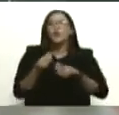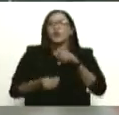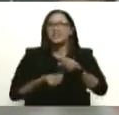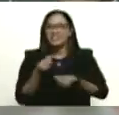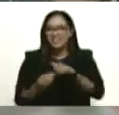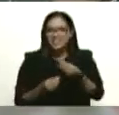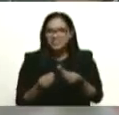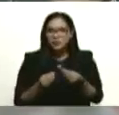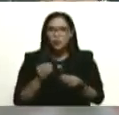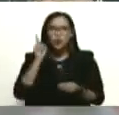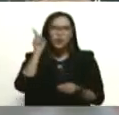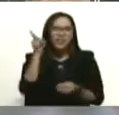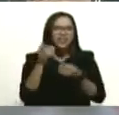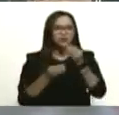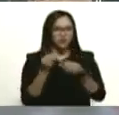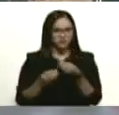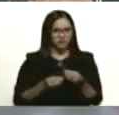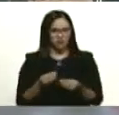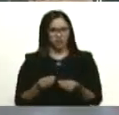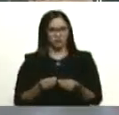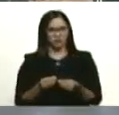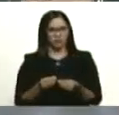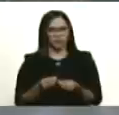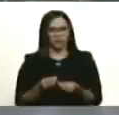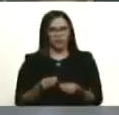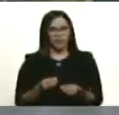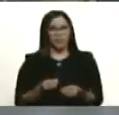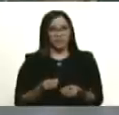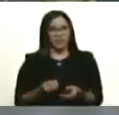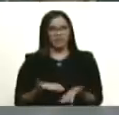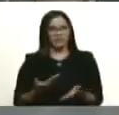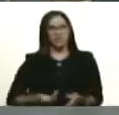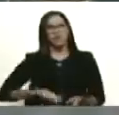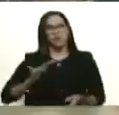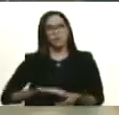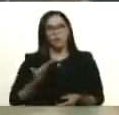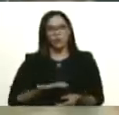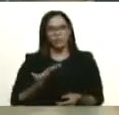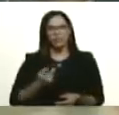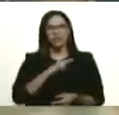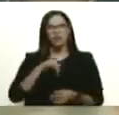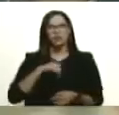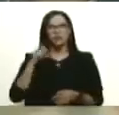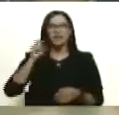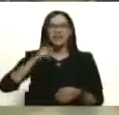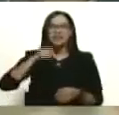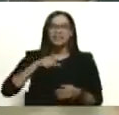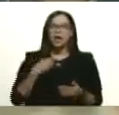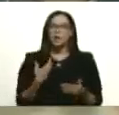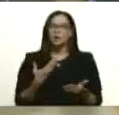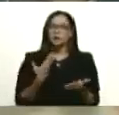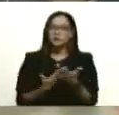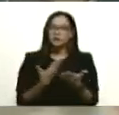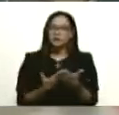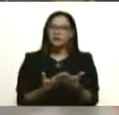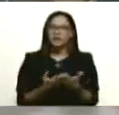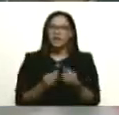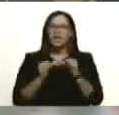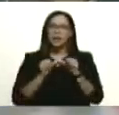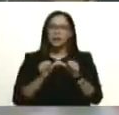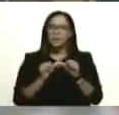con lo que hicieron, es un alimento que nosotros necesitamos mantener